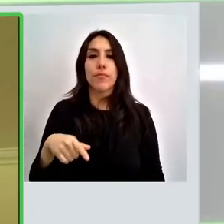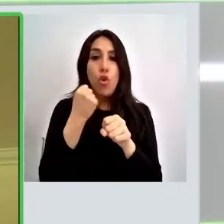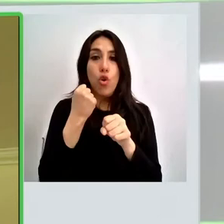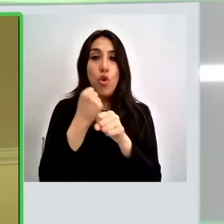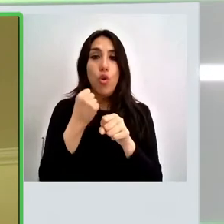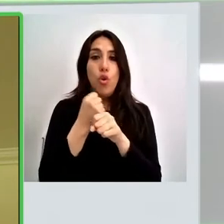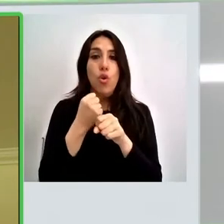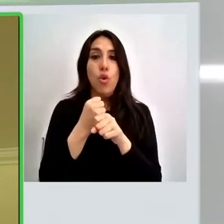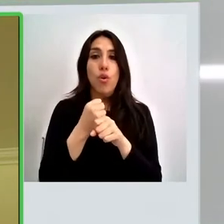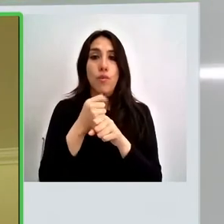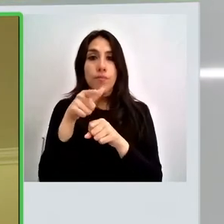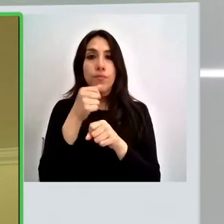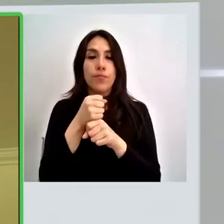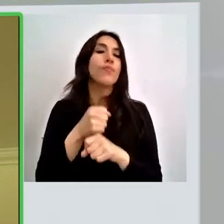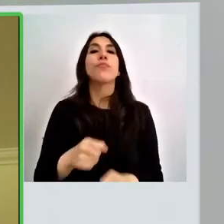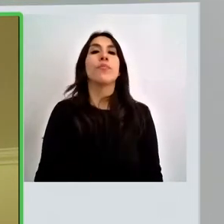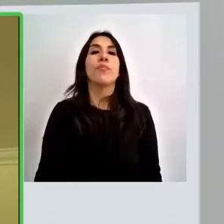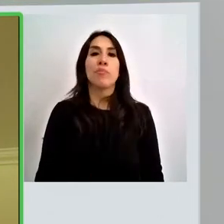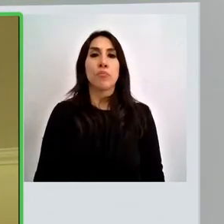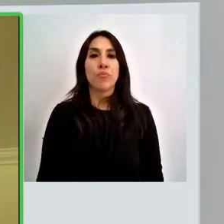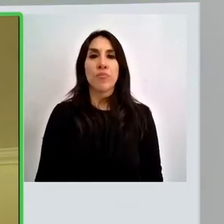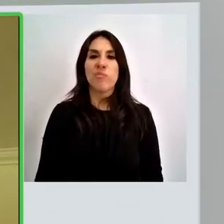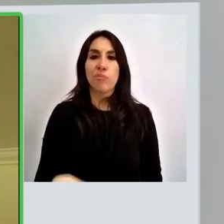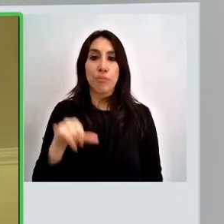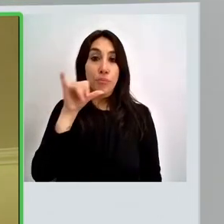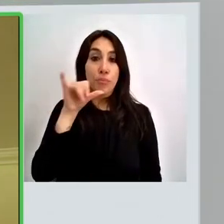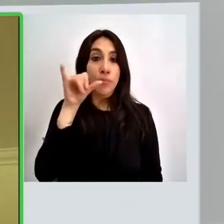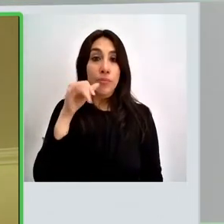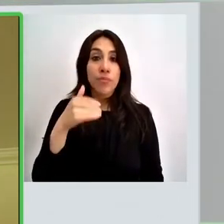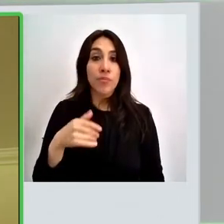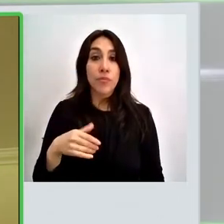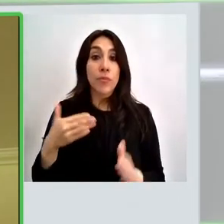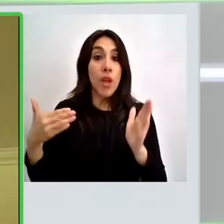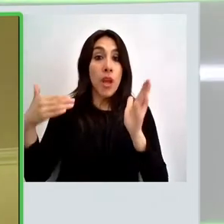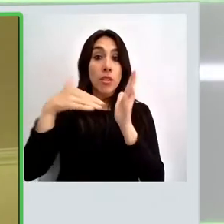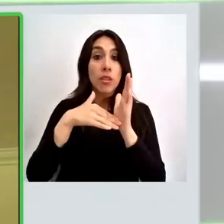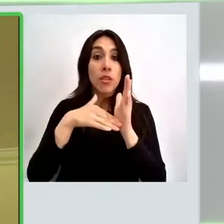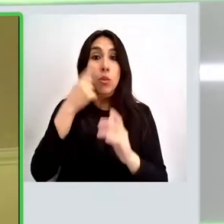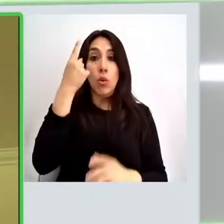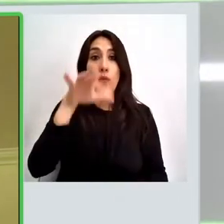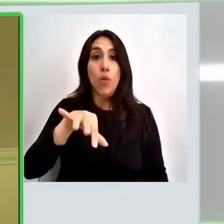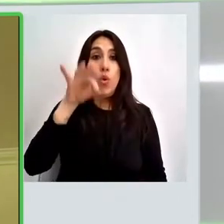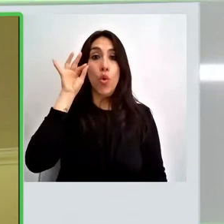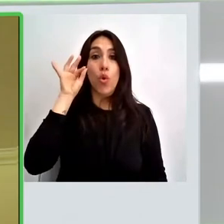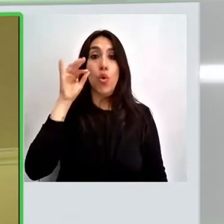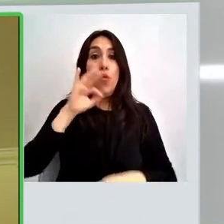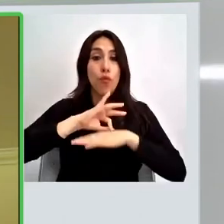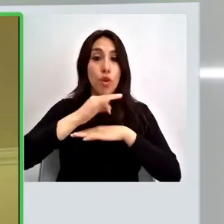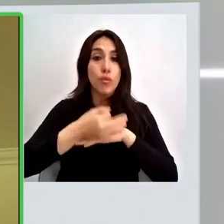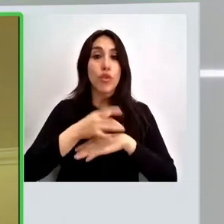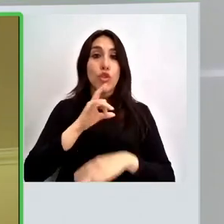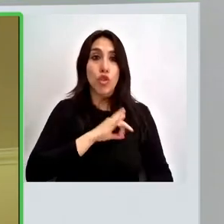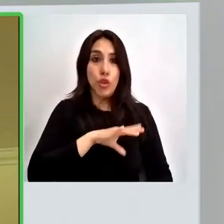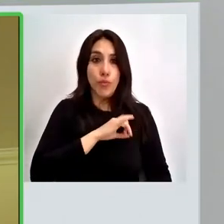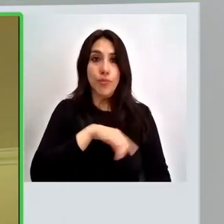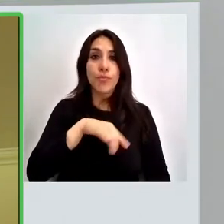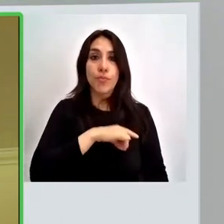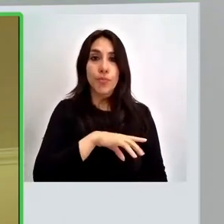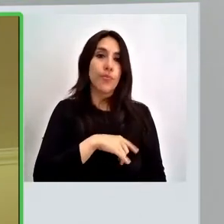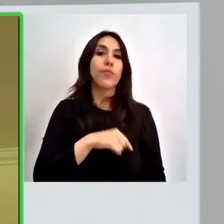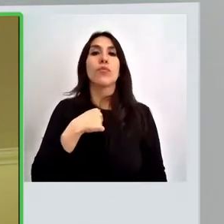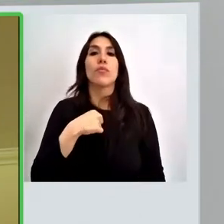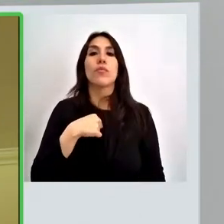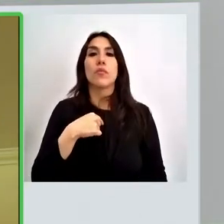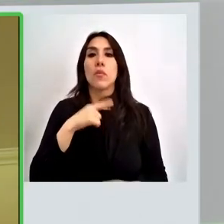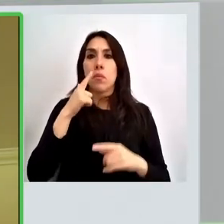de nuevos descubrir en esta fundación en chile' aplaudo todo el trabajo que están haciendo